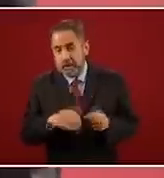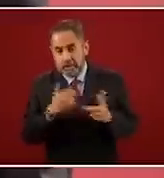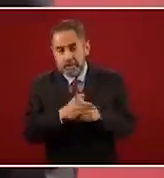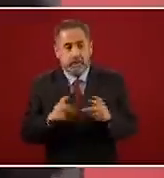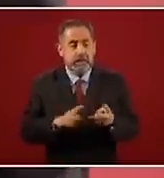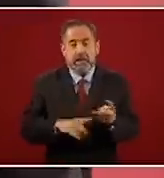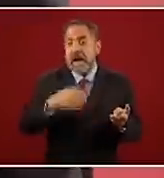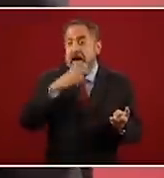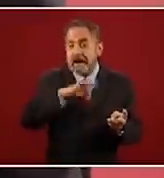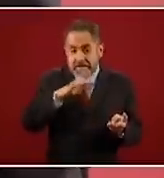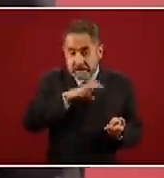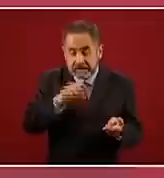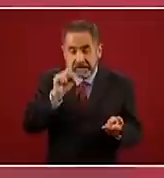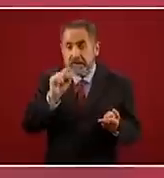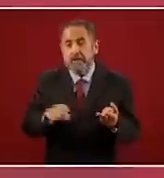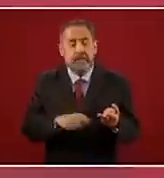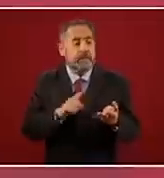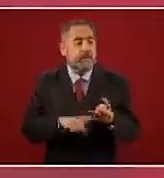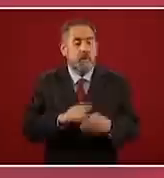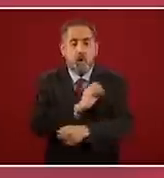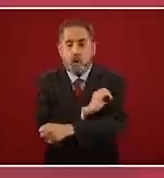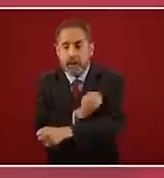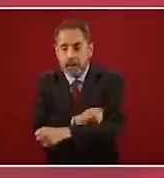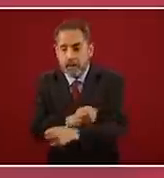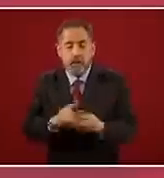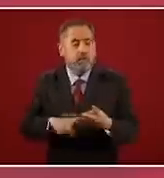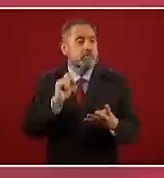de Venustiano Carranza, de Obregón,